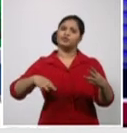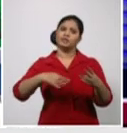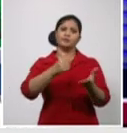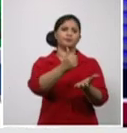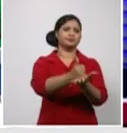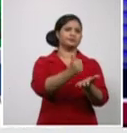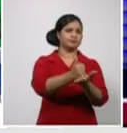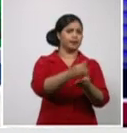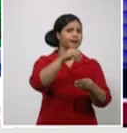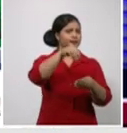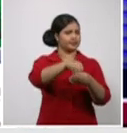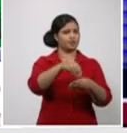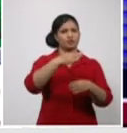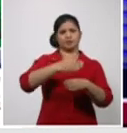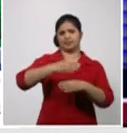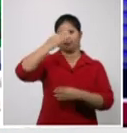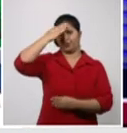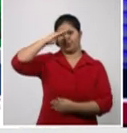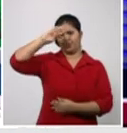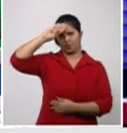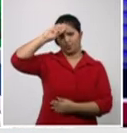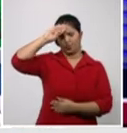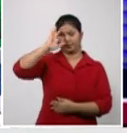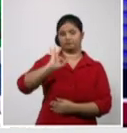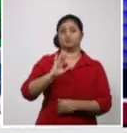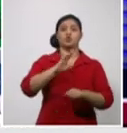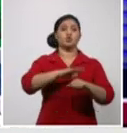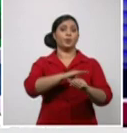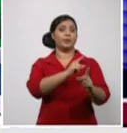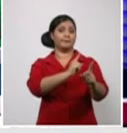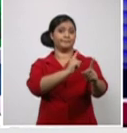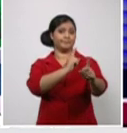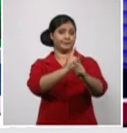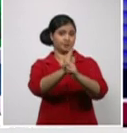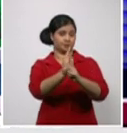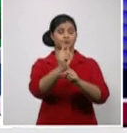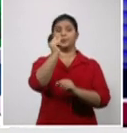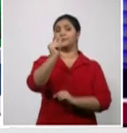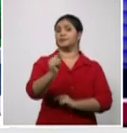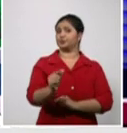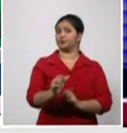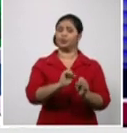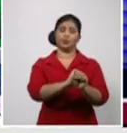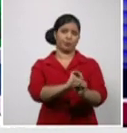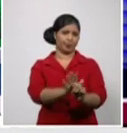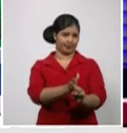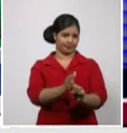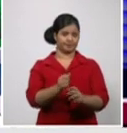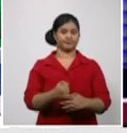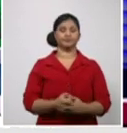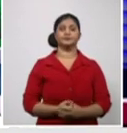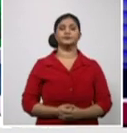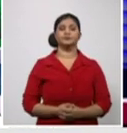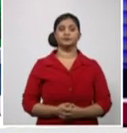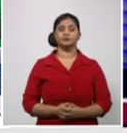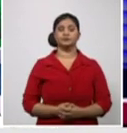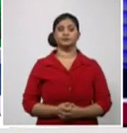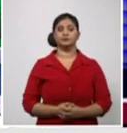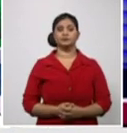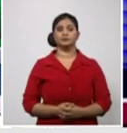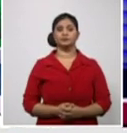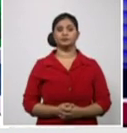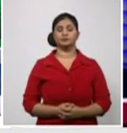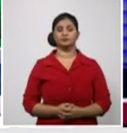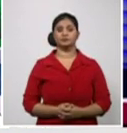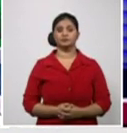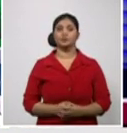esta provincia, contacto de un caso positivo previamente, con algunas comorbilidades